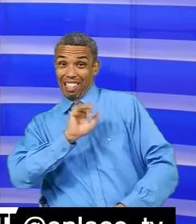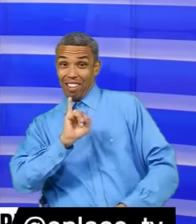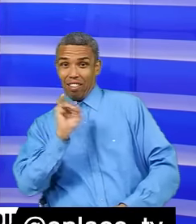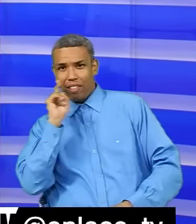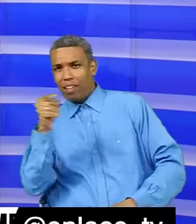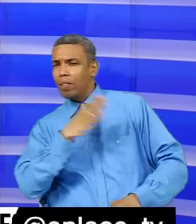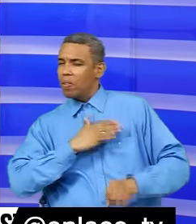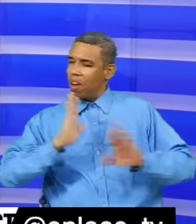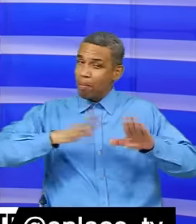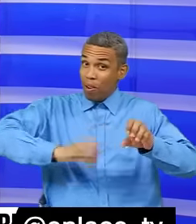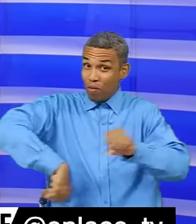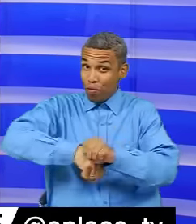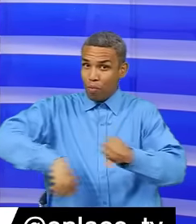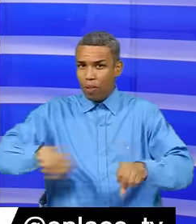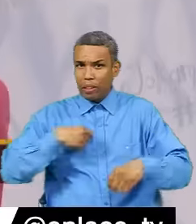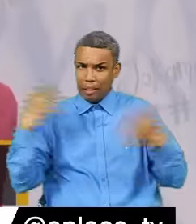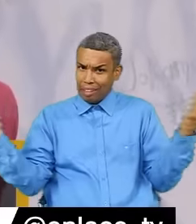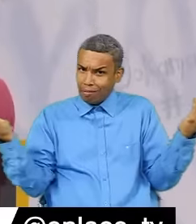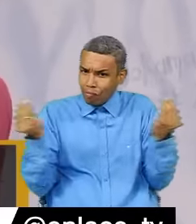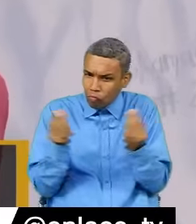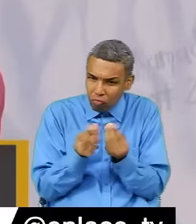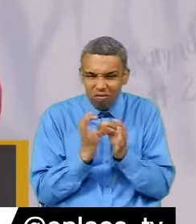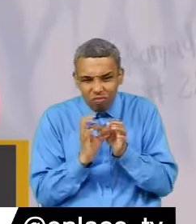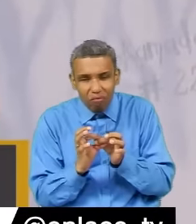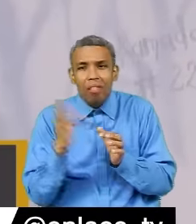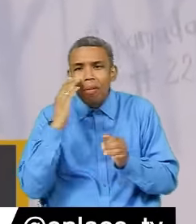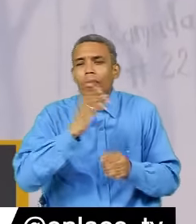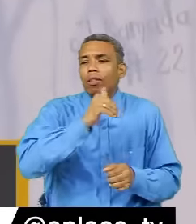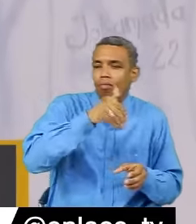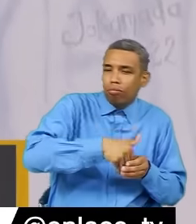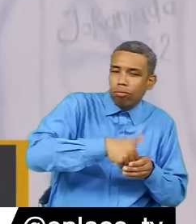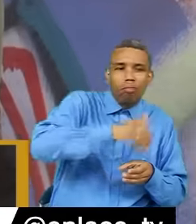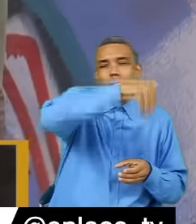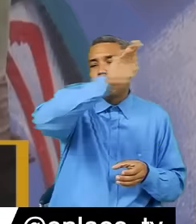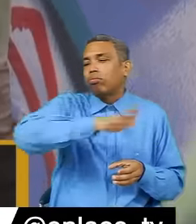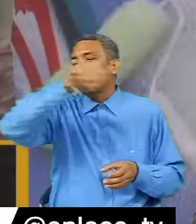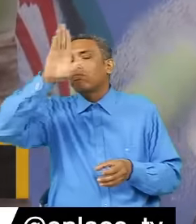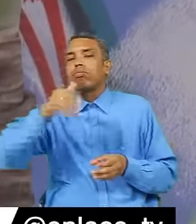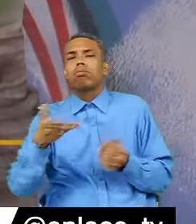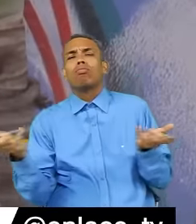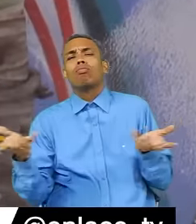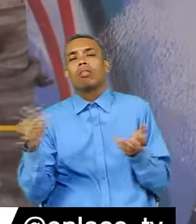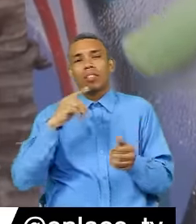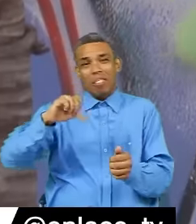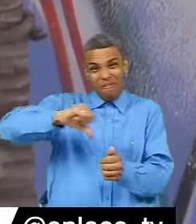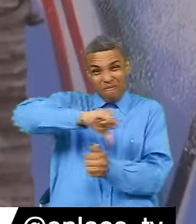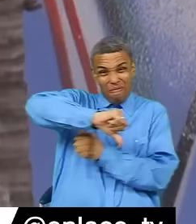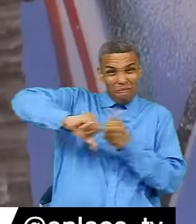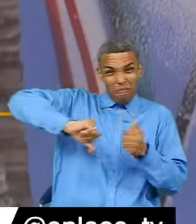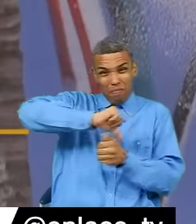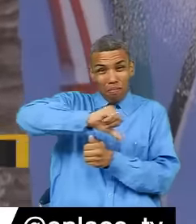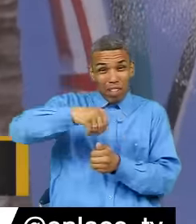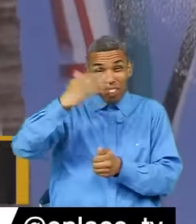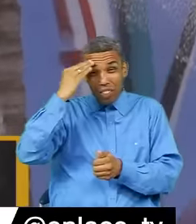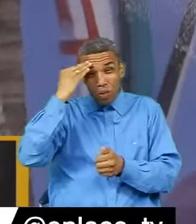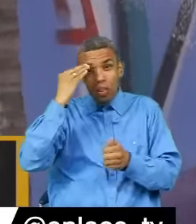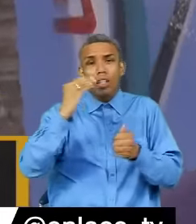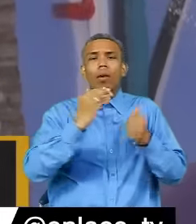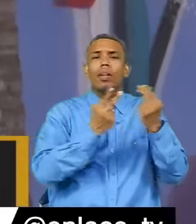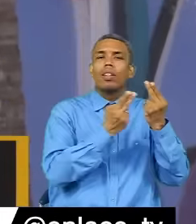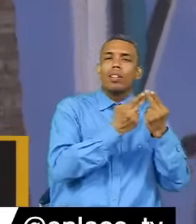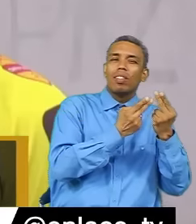este sector. Así encontramos a los hinchas de la Máquina Amarilla y el conjunto azucarero. Ellos una vez más quieren dar ejemplo de